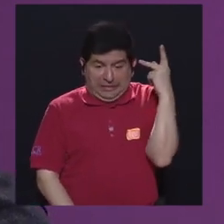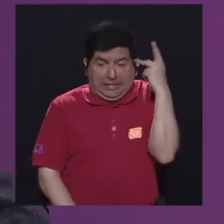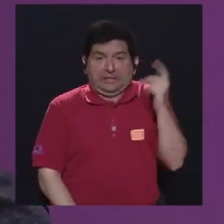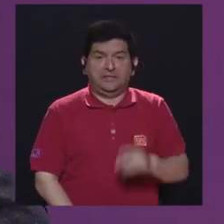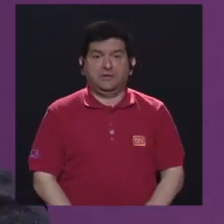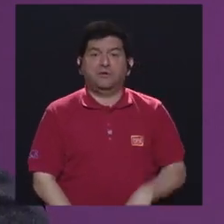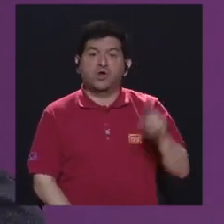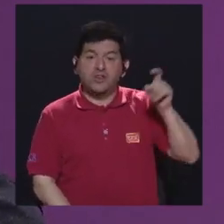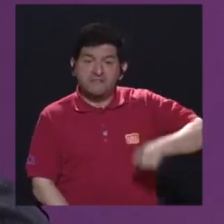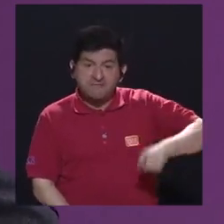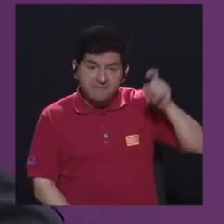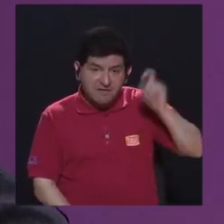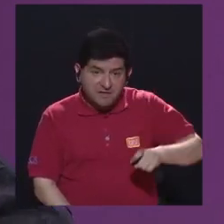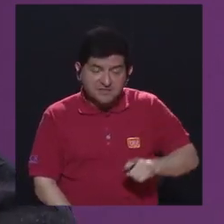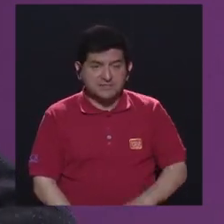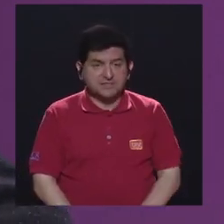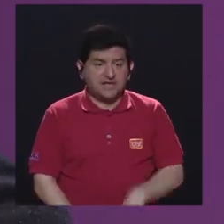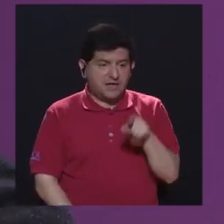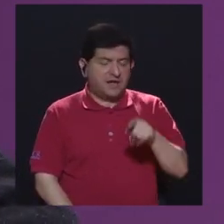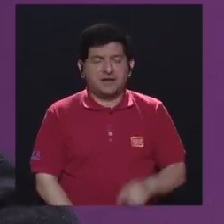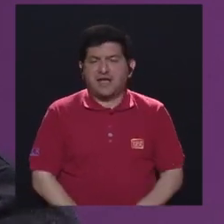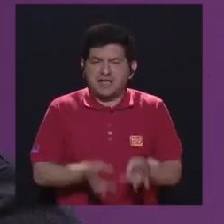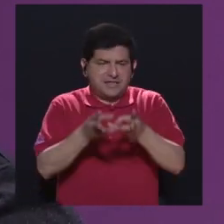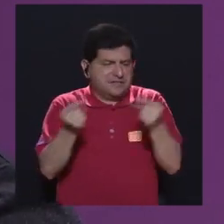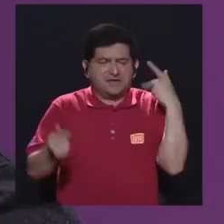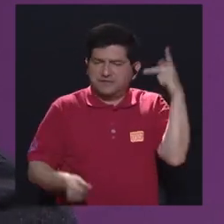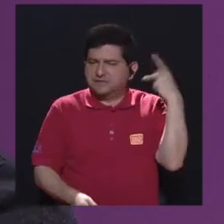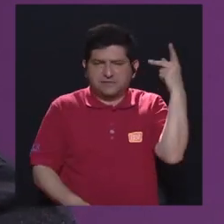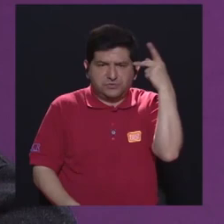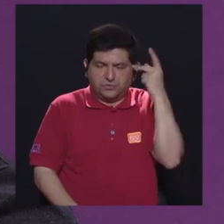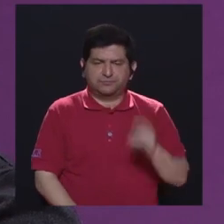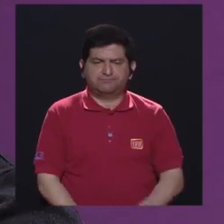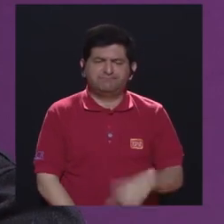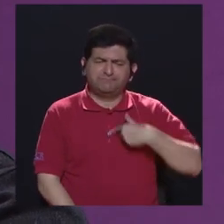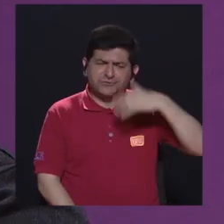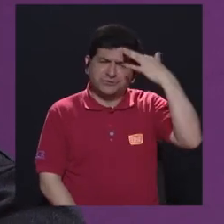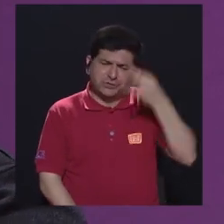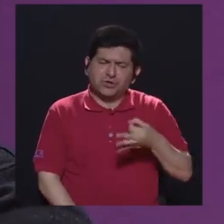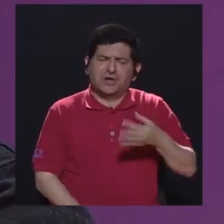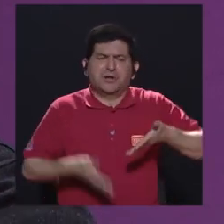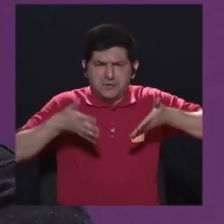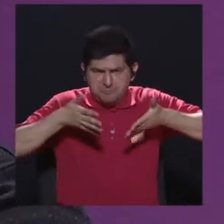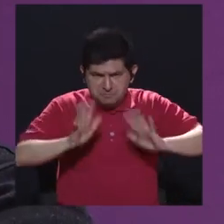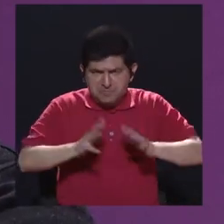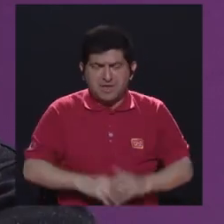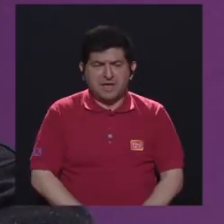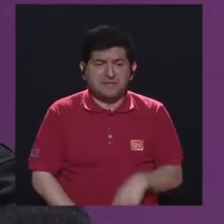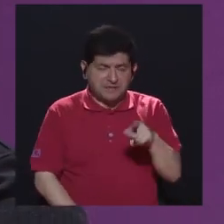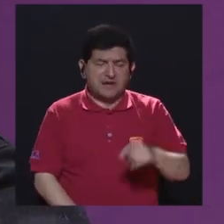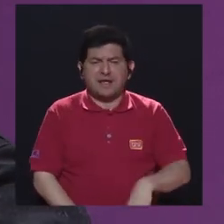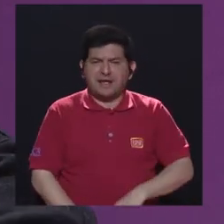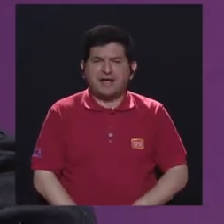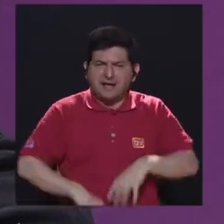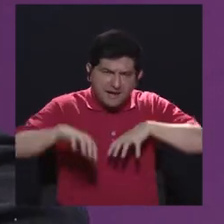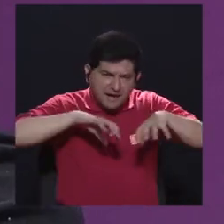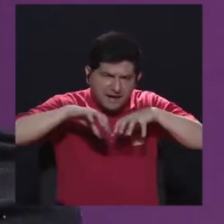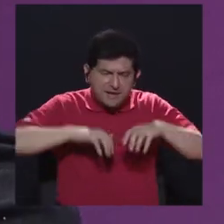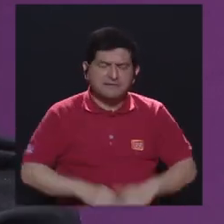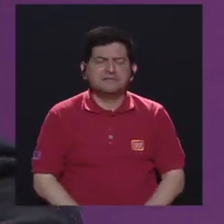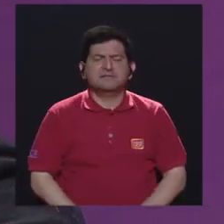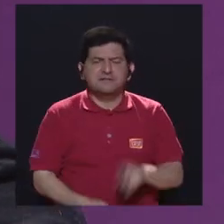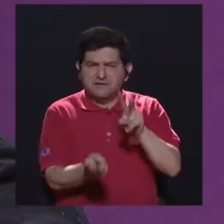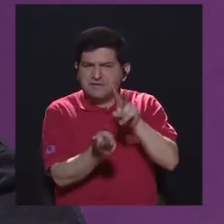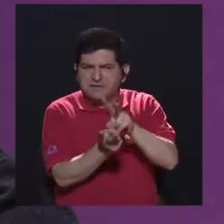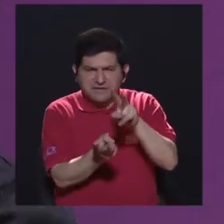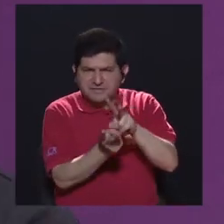que necesita ser tremendamente despolitizado. Entonces, desde ahí yo creo que mientras sea flujo sexual, es tremendamente